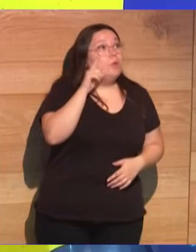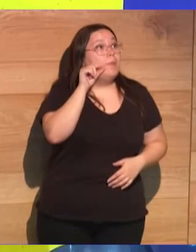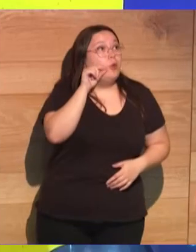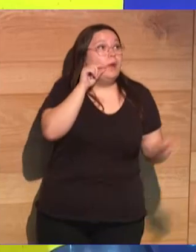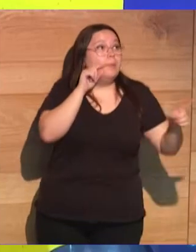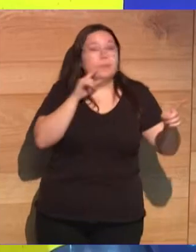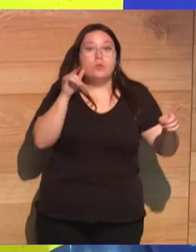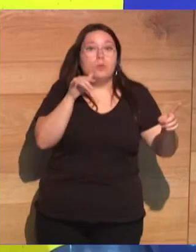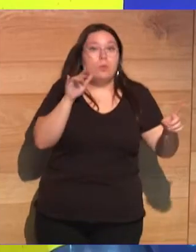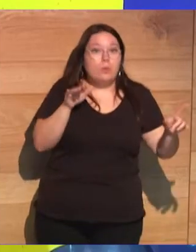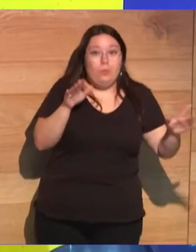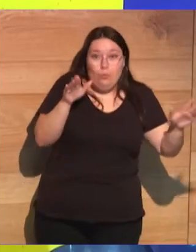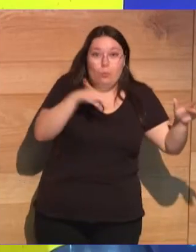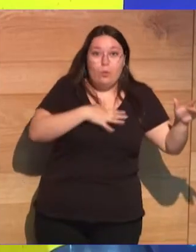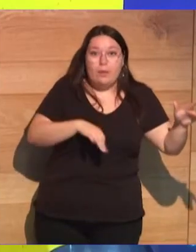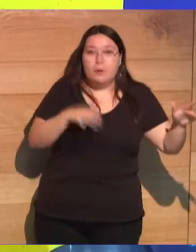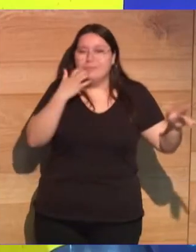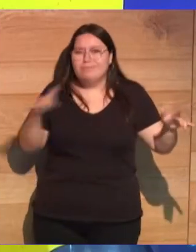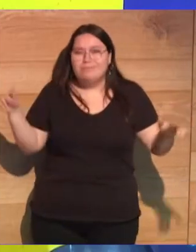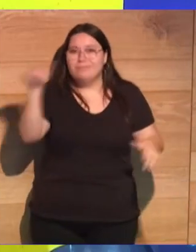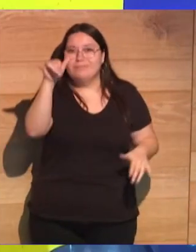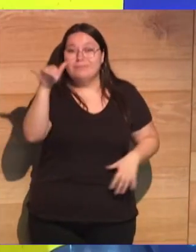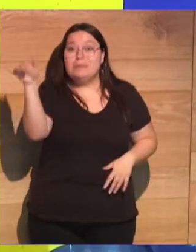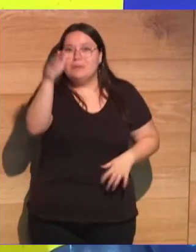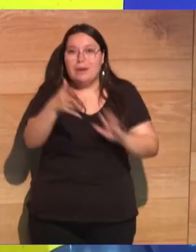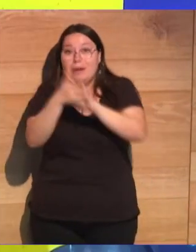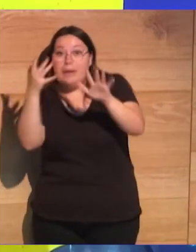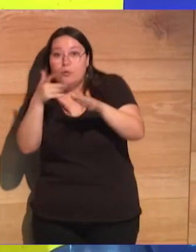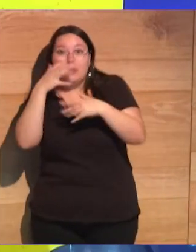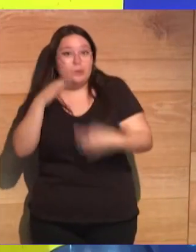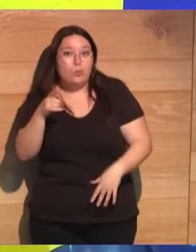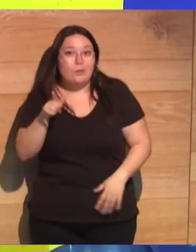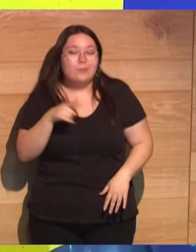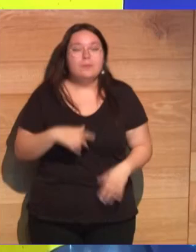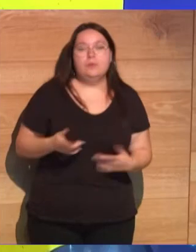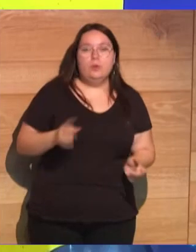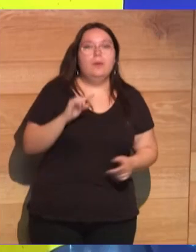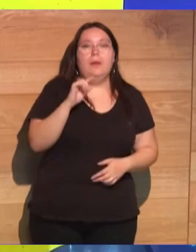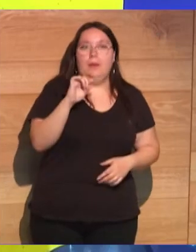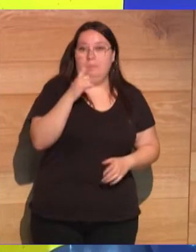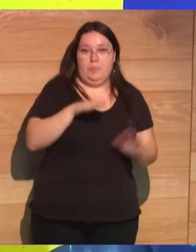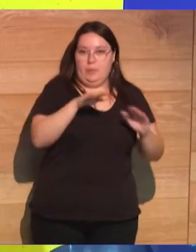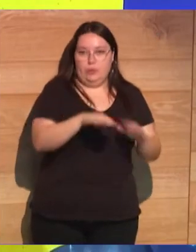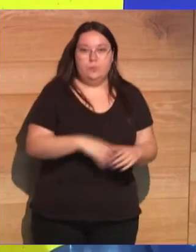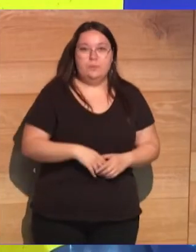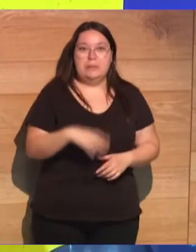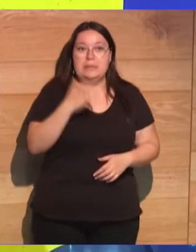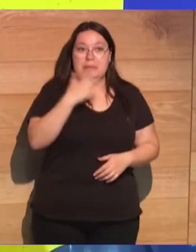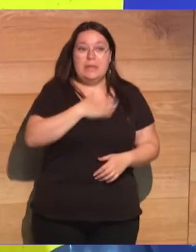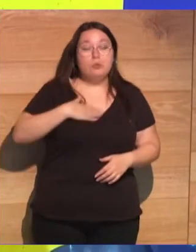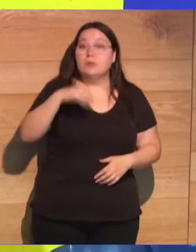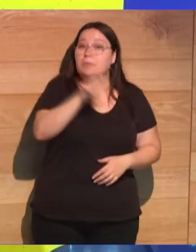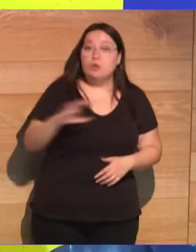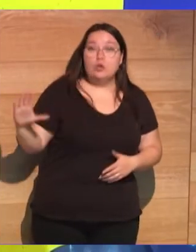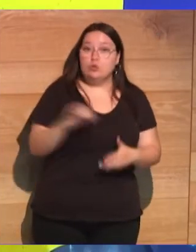no. Sino que creamos aviones, somos capaces de volar y volamos muy rápido y muy seguros. Pues para mí ese es el primer paso. Si queremos que nadie se quede atrás,